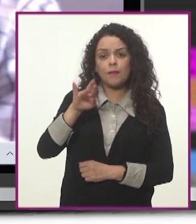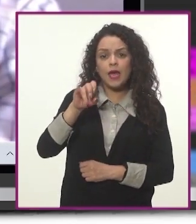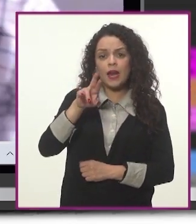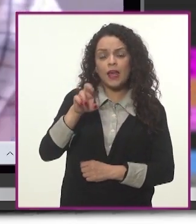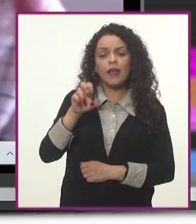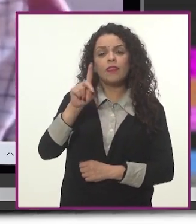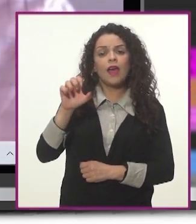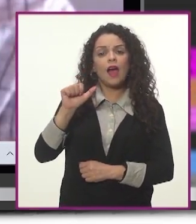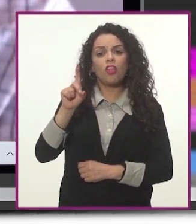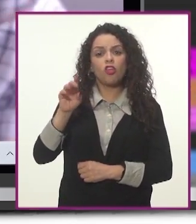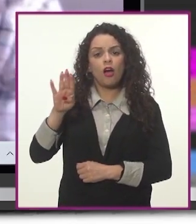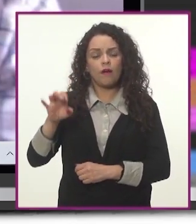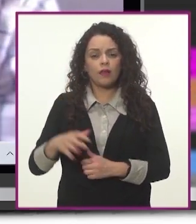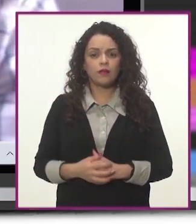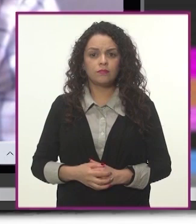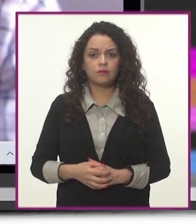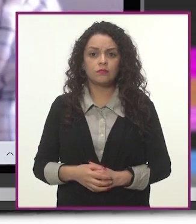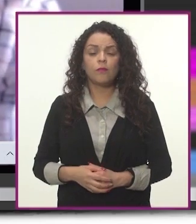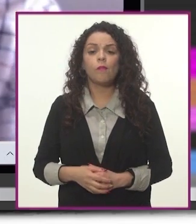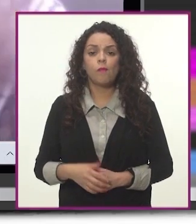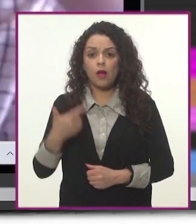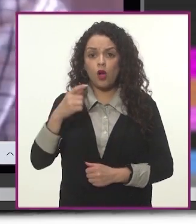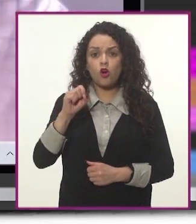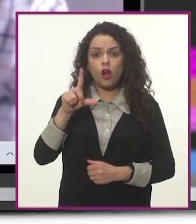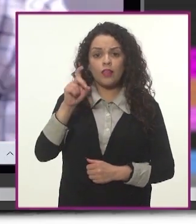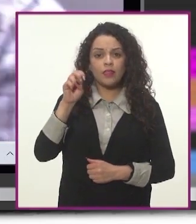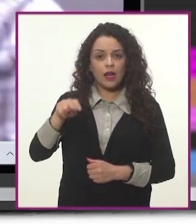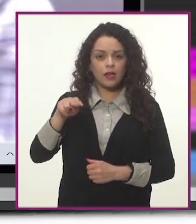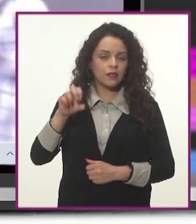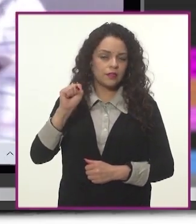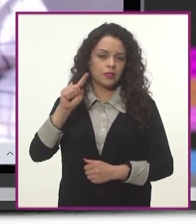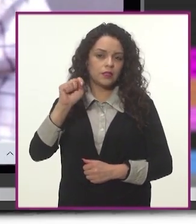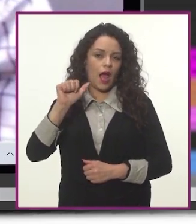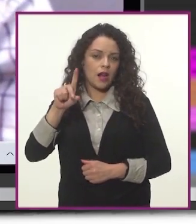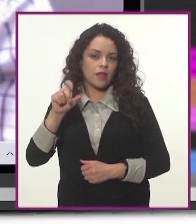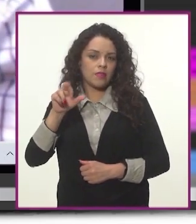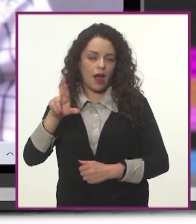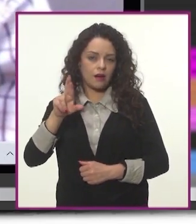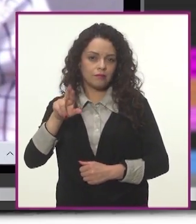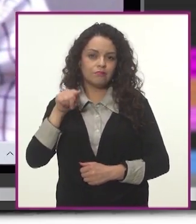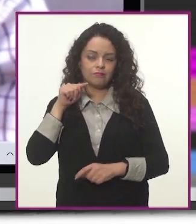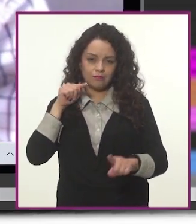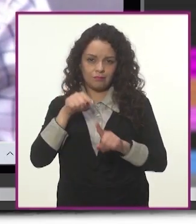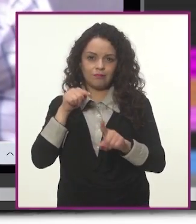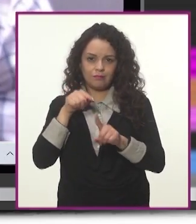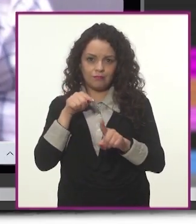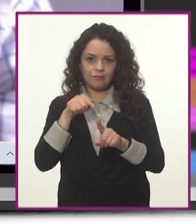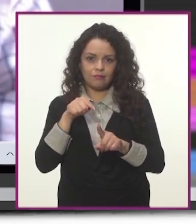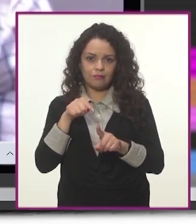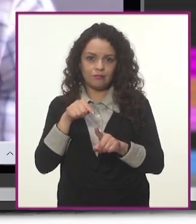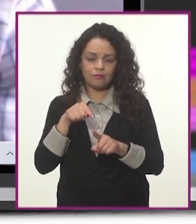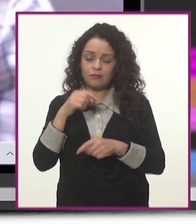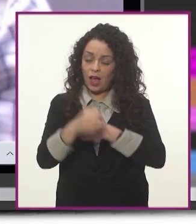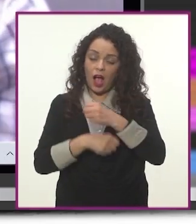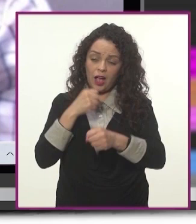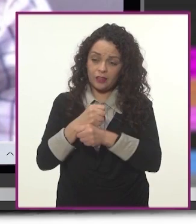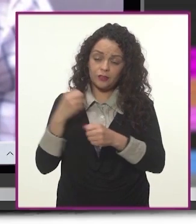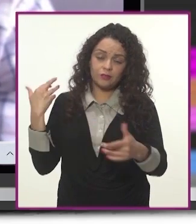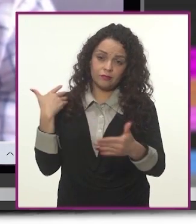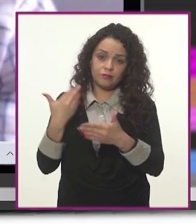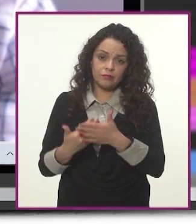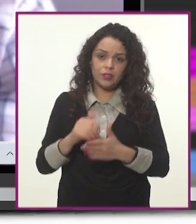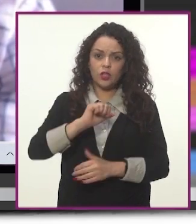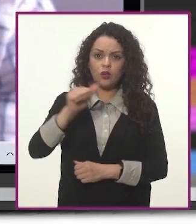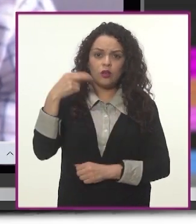el programa que se ha mantenido como el golden standard, la referente, sobre todo en Hollywood todos estos años, junto con otro que se